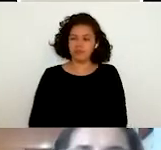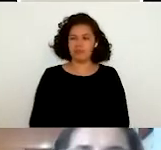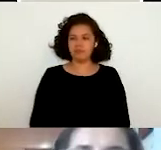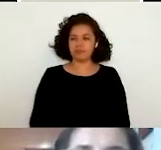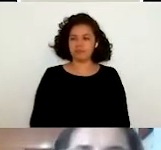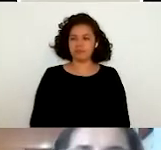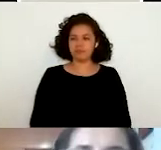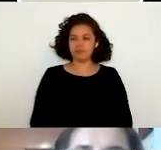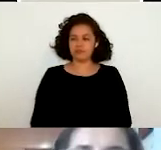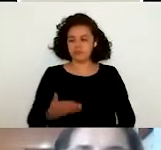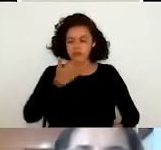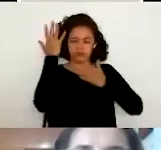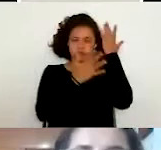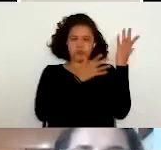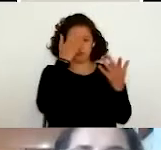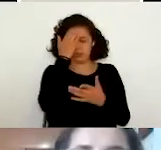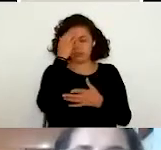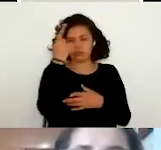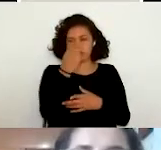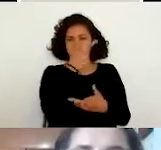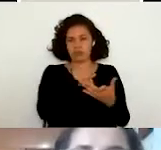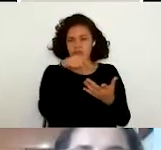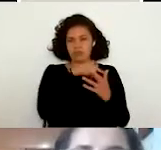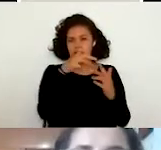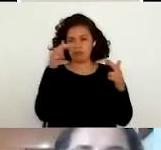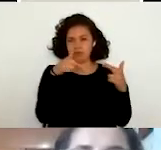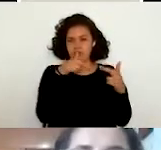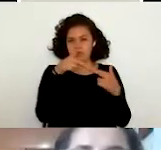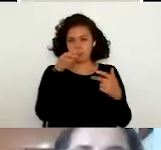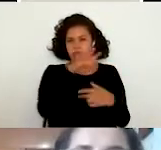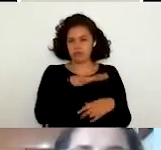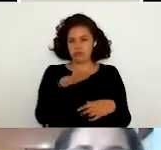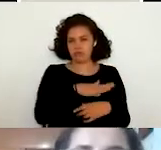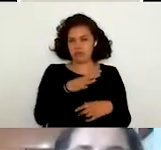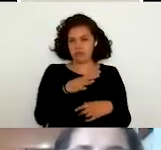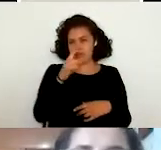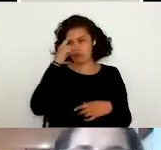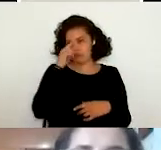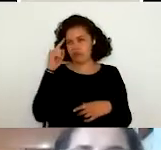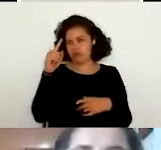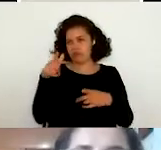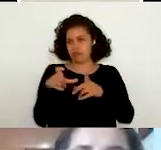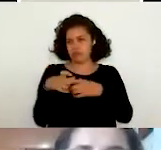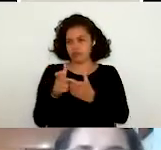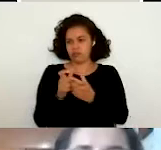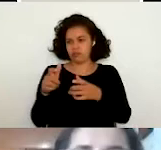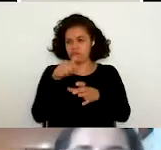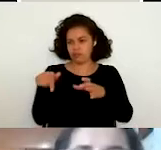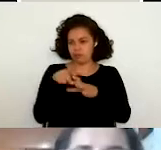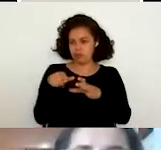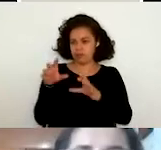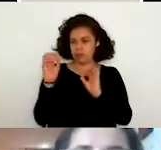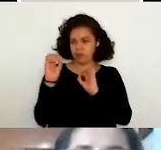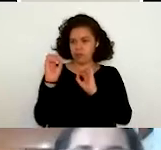permitir conocer la situación de una región, de una zona, de una localidad o de un grupo o de una